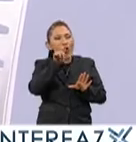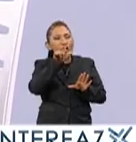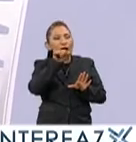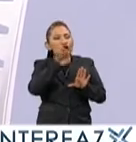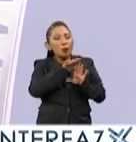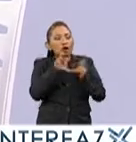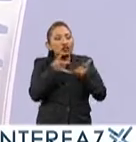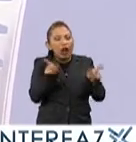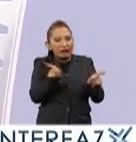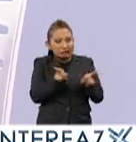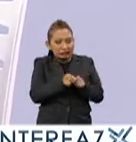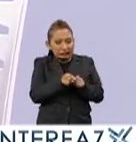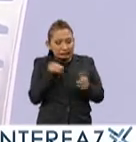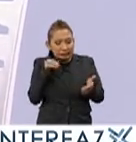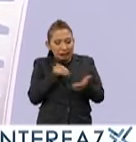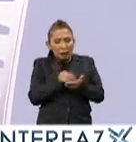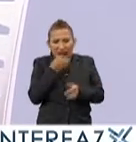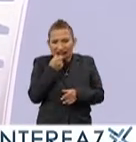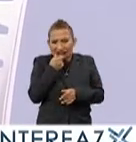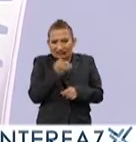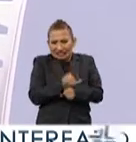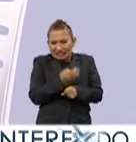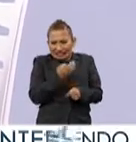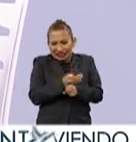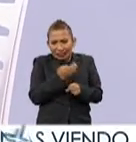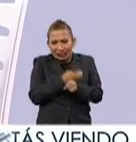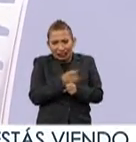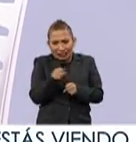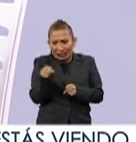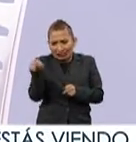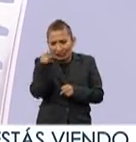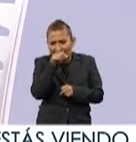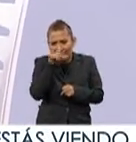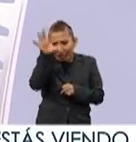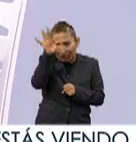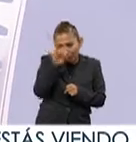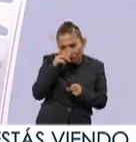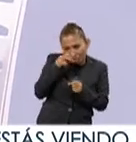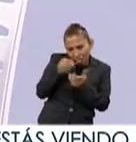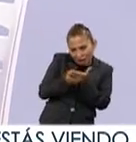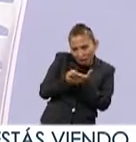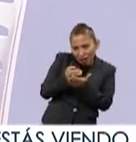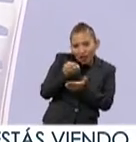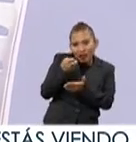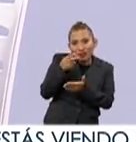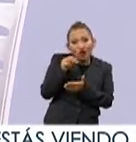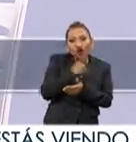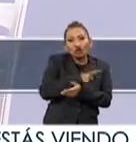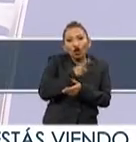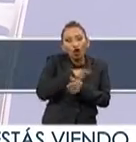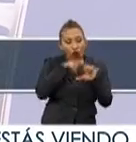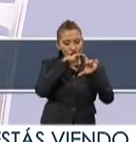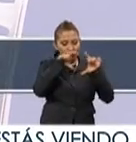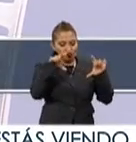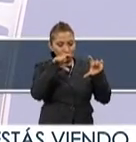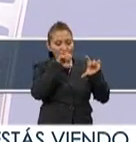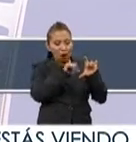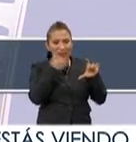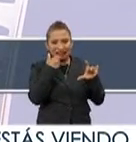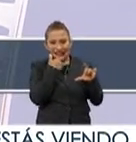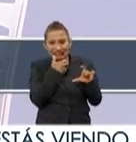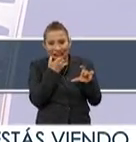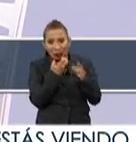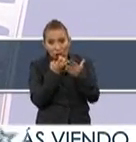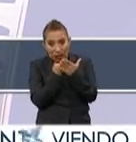pequeños relatos cargados de humor, o sea, y ahí no se salvaba nadie, no eran solamente textos con mucho